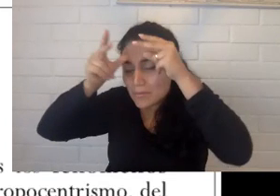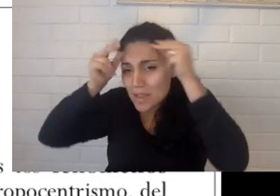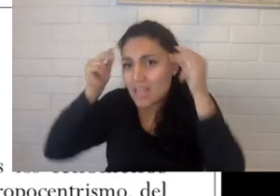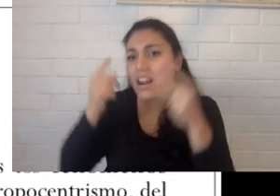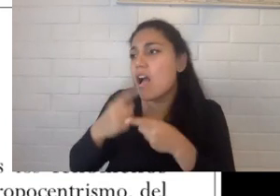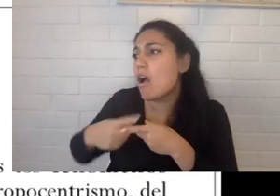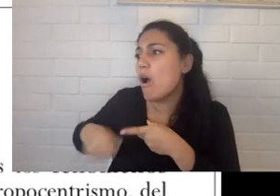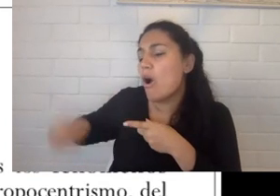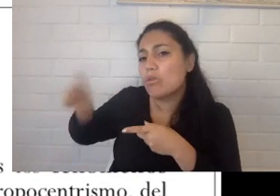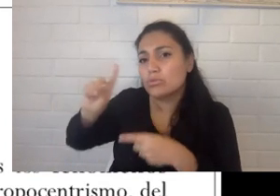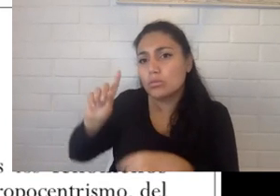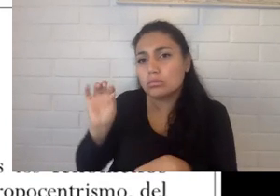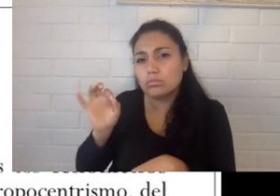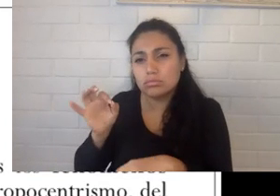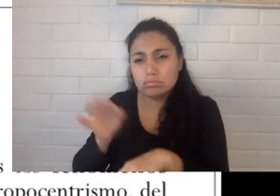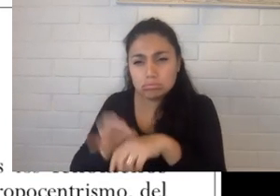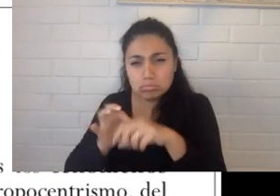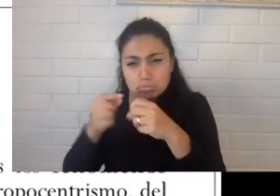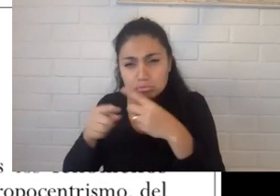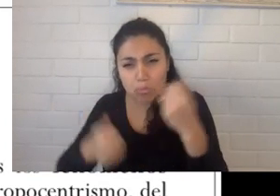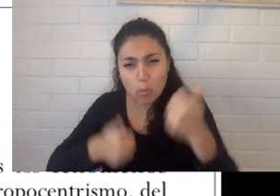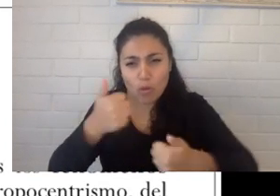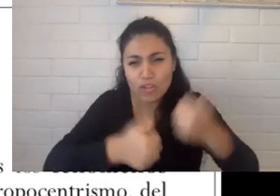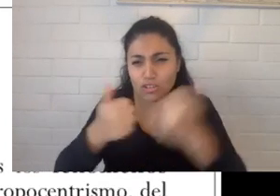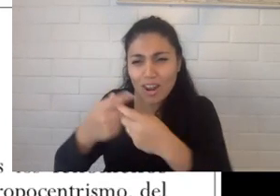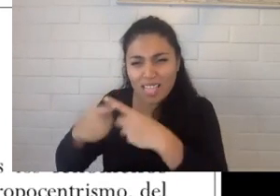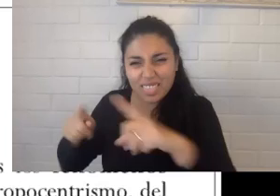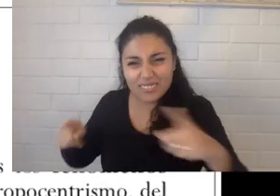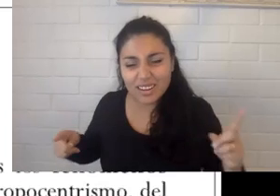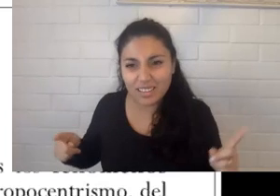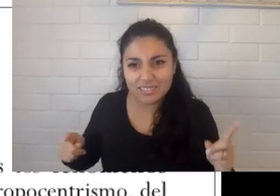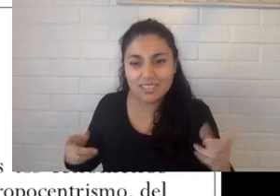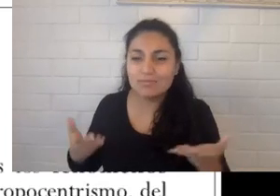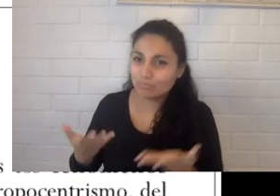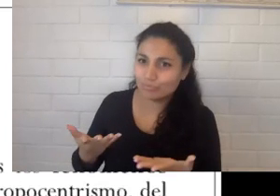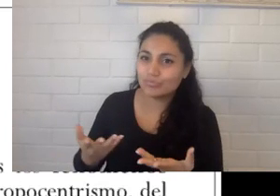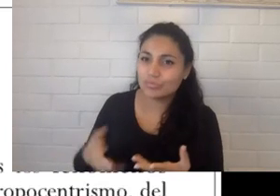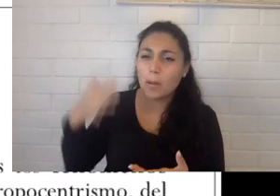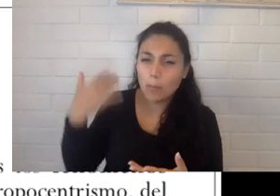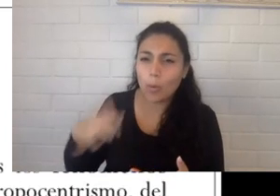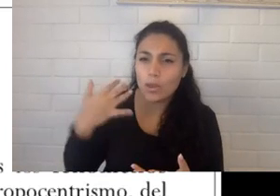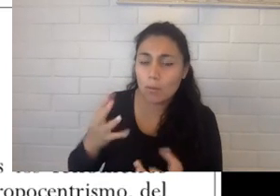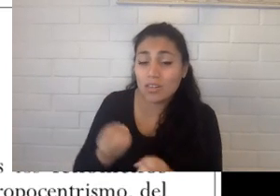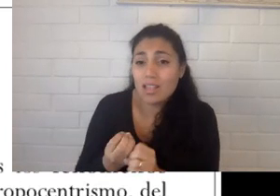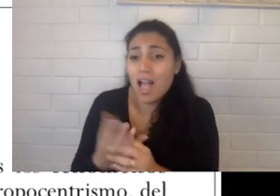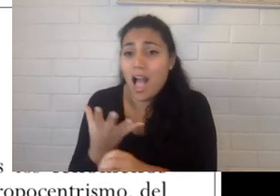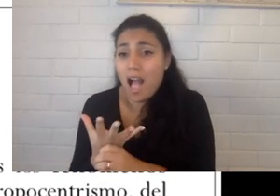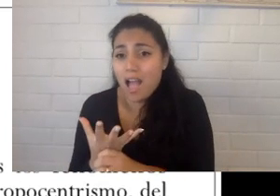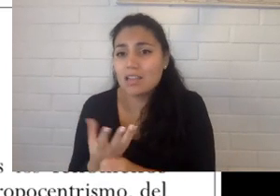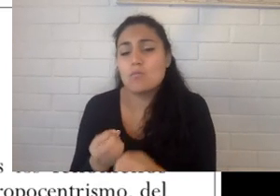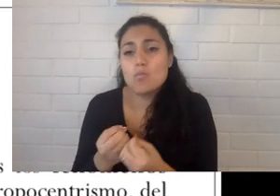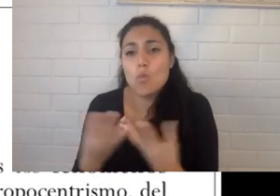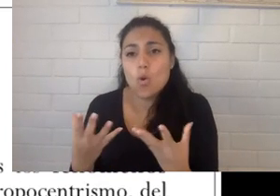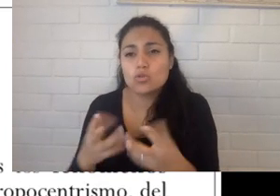estuve allá. Entonces ustedes pueden ver la multidisciplinaridad, pero es muy importante que además de que hayan hartos y que puedan